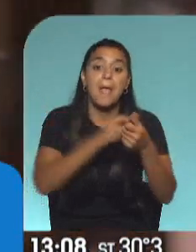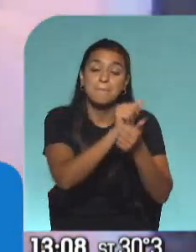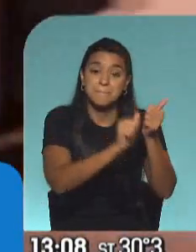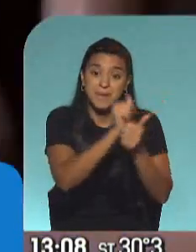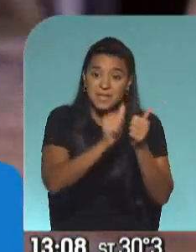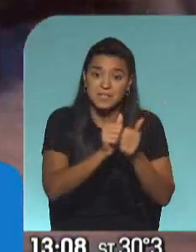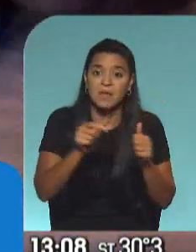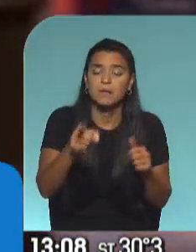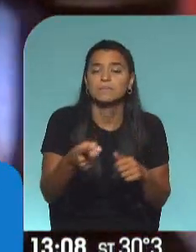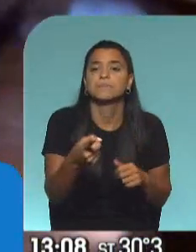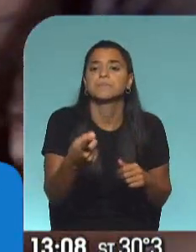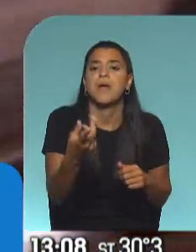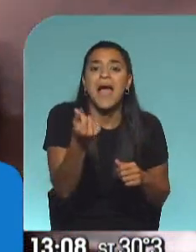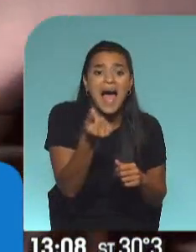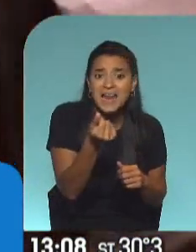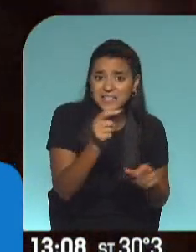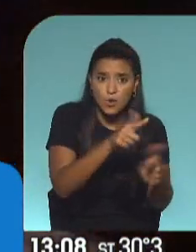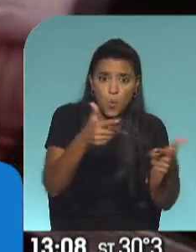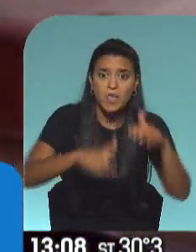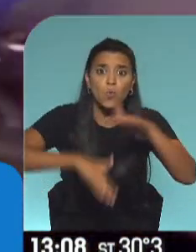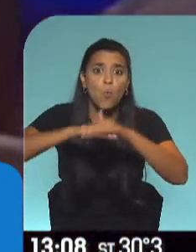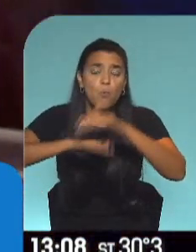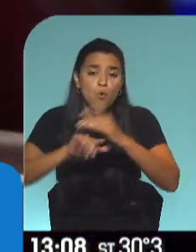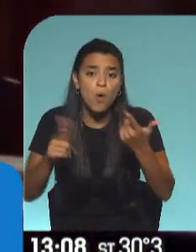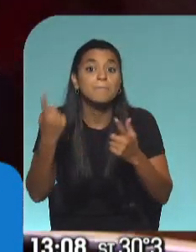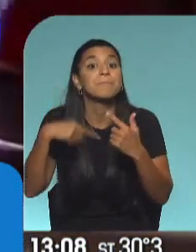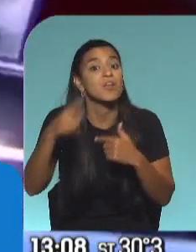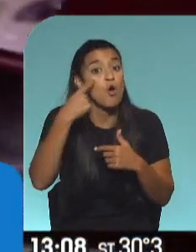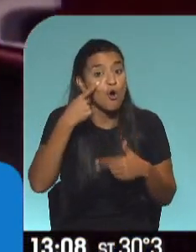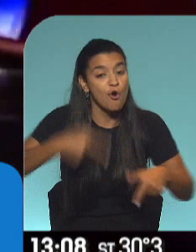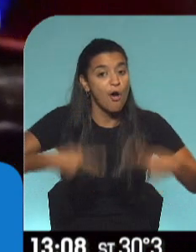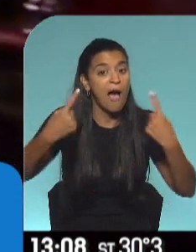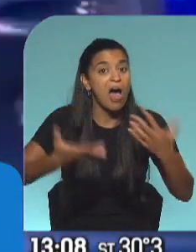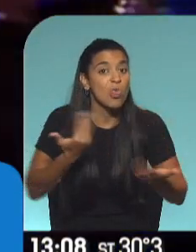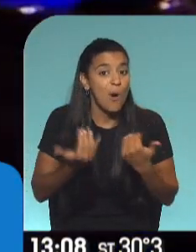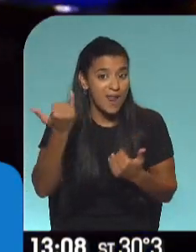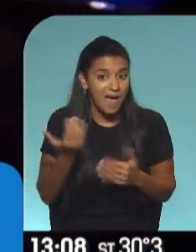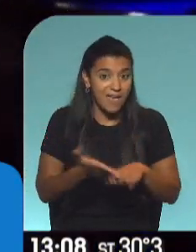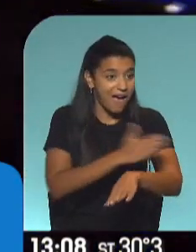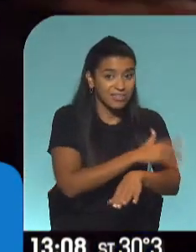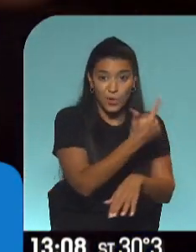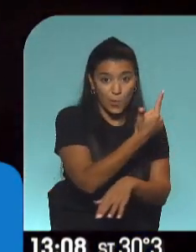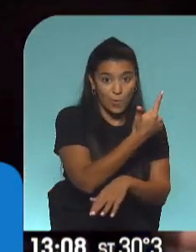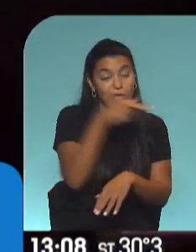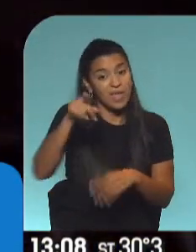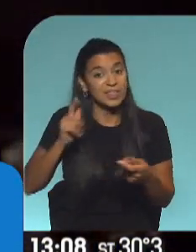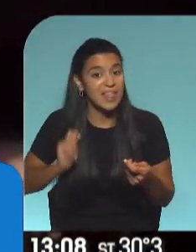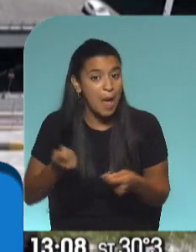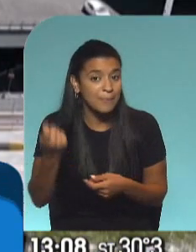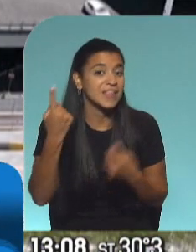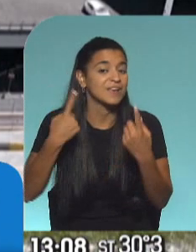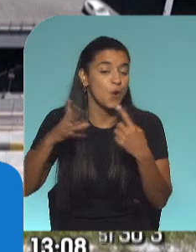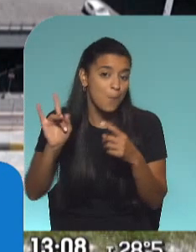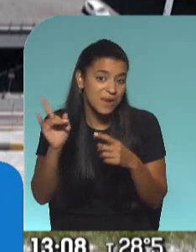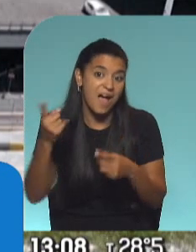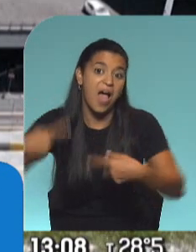van a tener aranceles, no van a tener cupos, pero van a tener que pasar por la aduana, cosa que antes no hacían. Claro, claro. Con lo cual el trámite ya se complica e